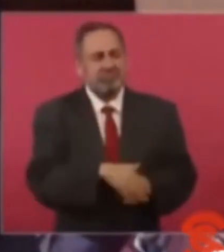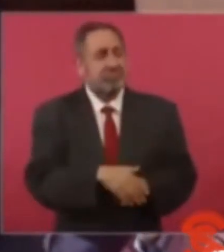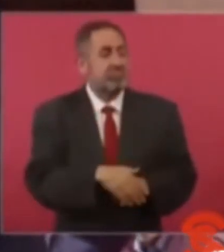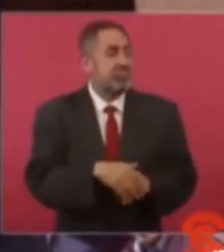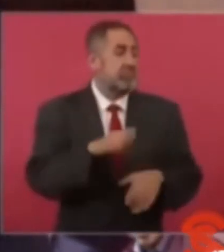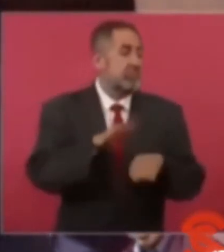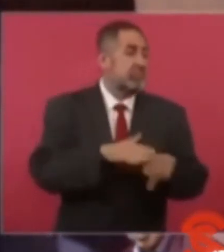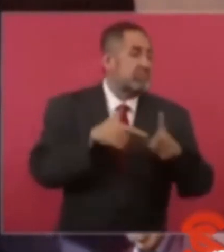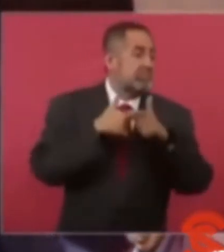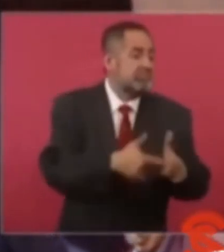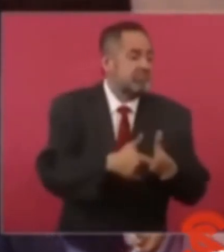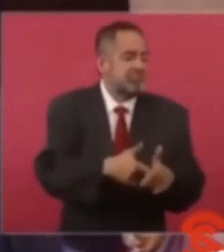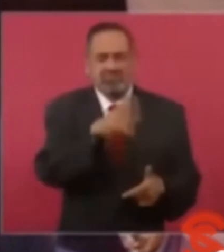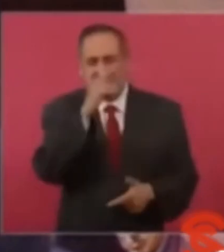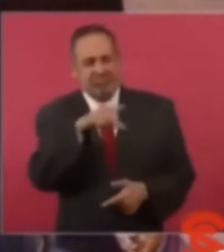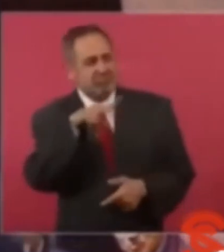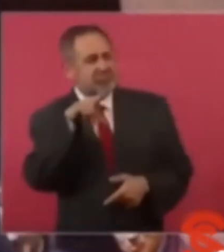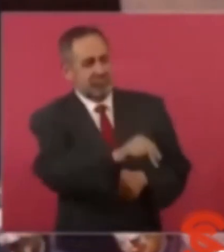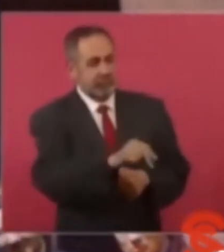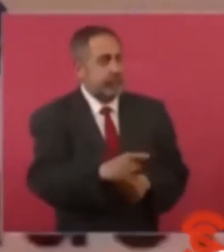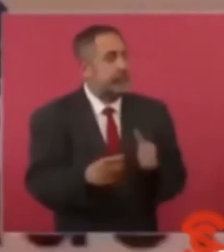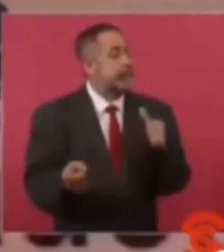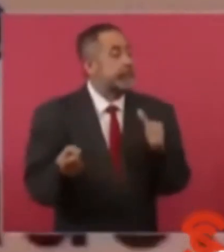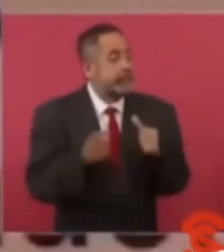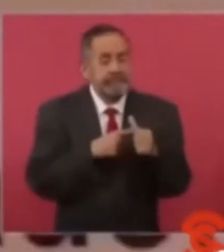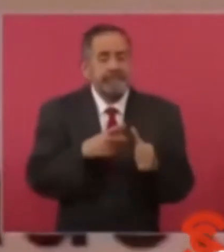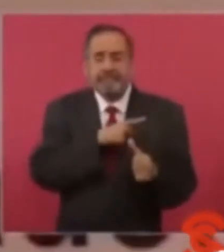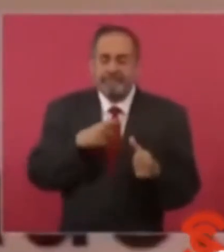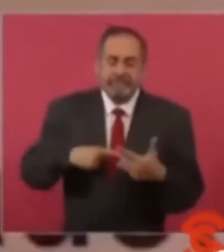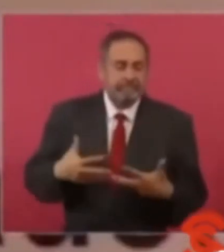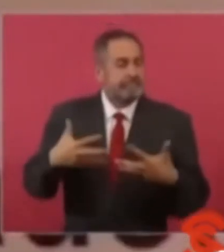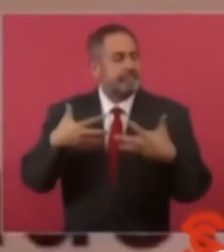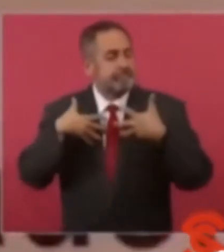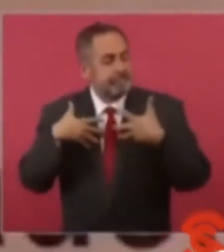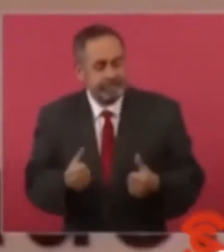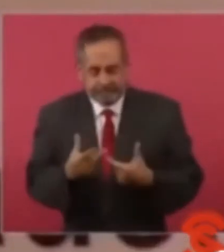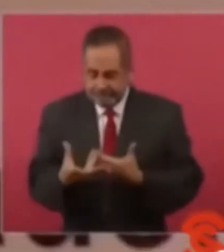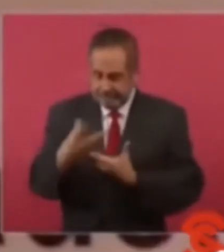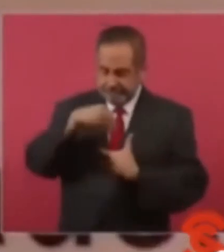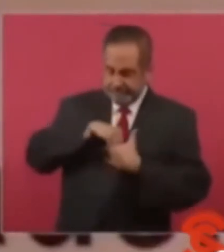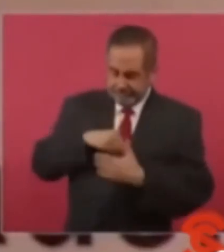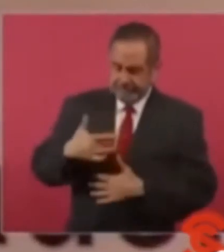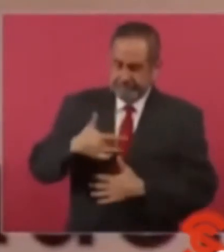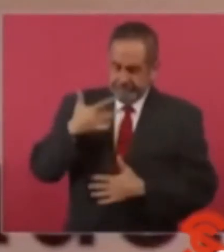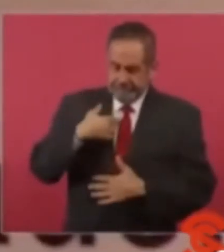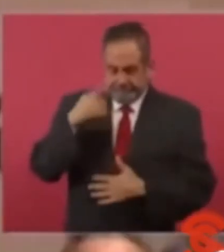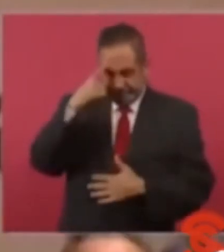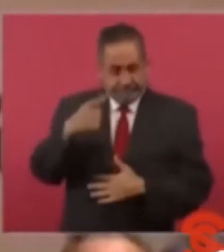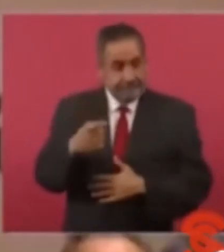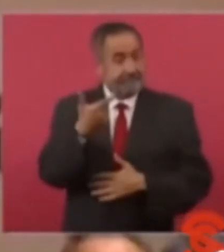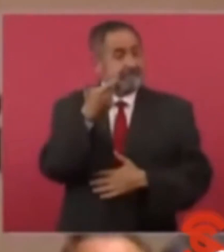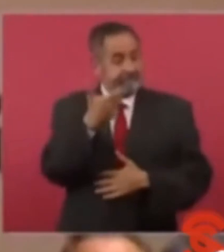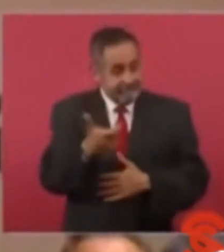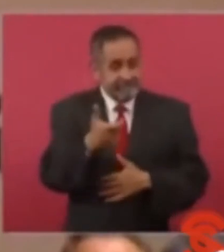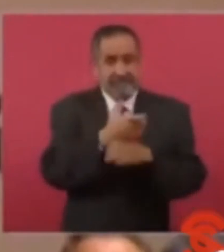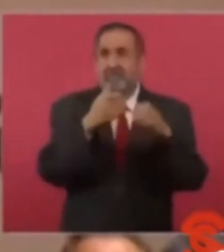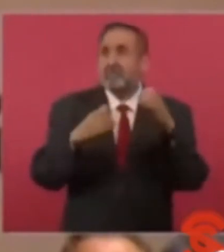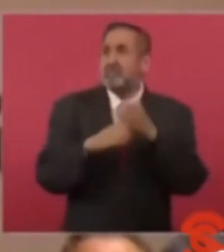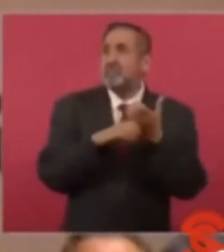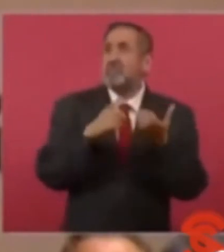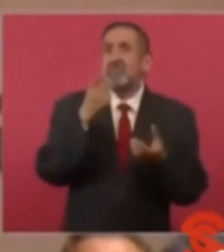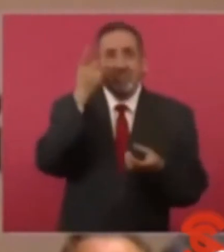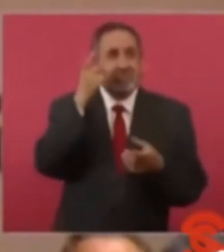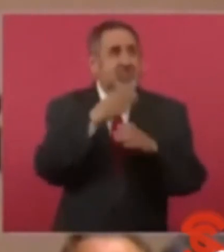llegarán lejos si no comprenden e internalizan que el dinero y lo material